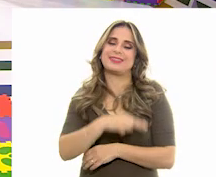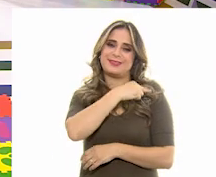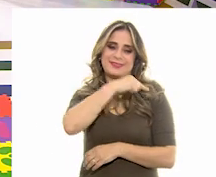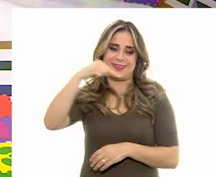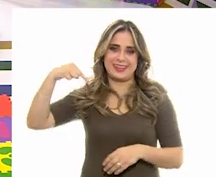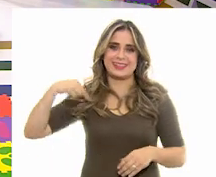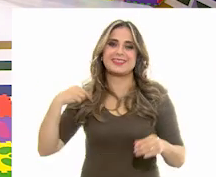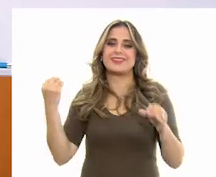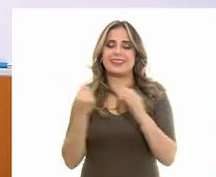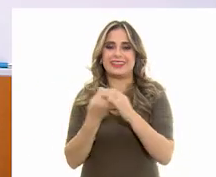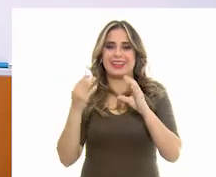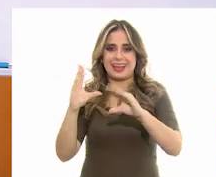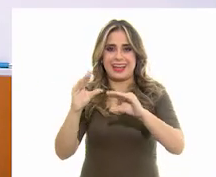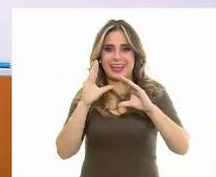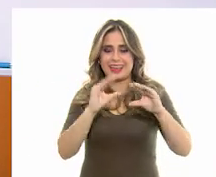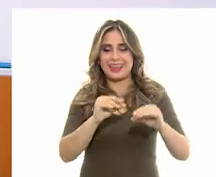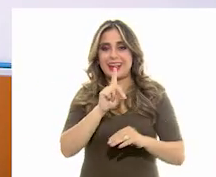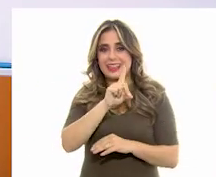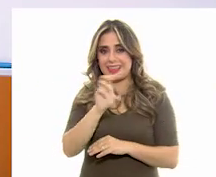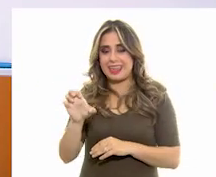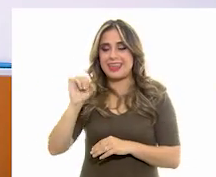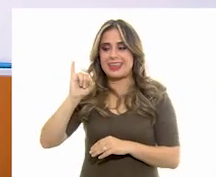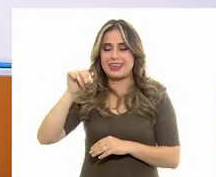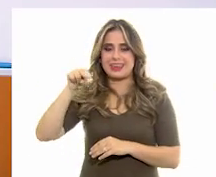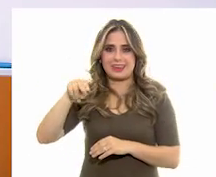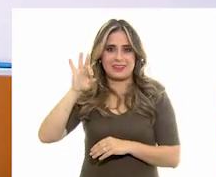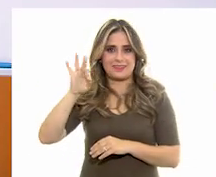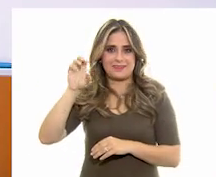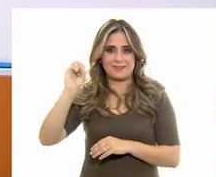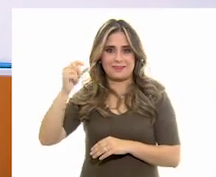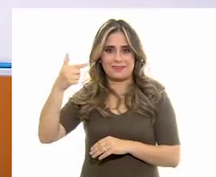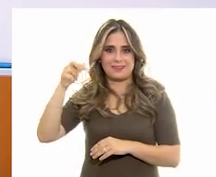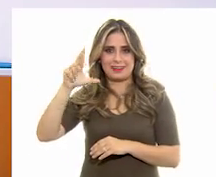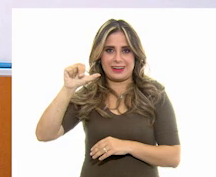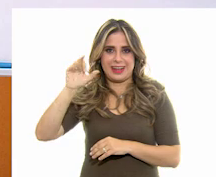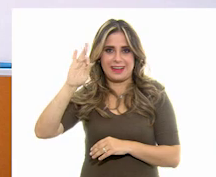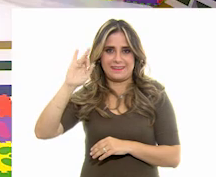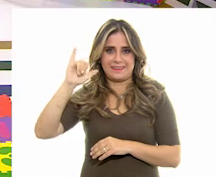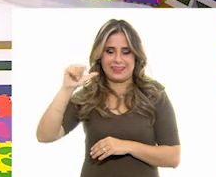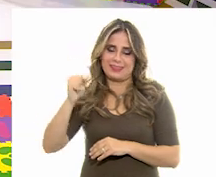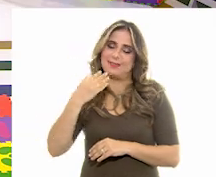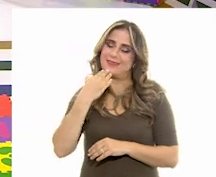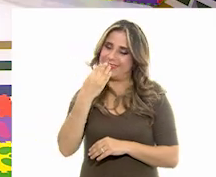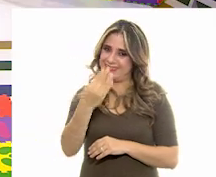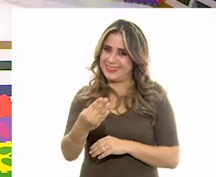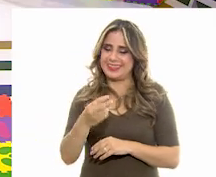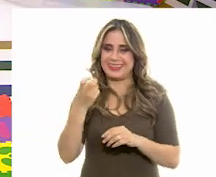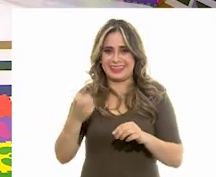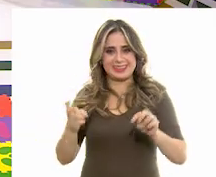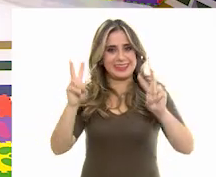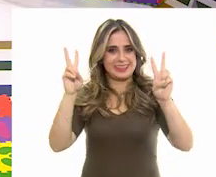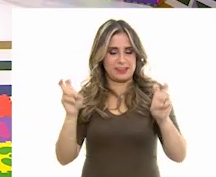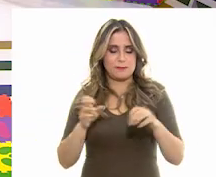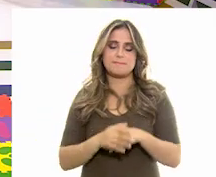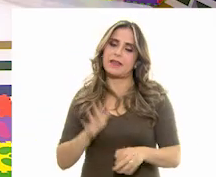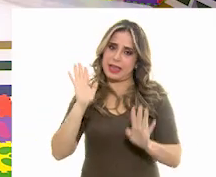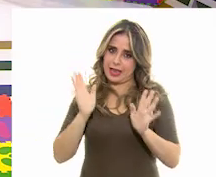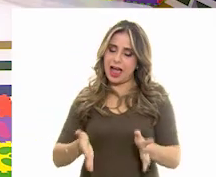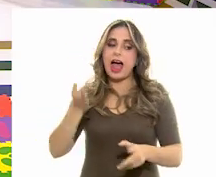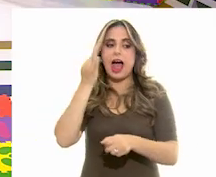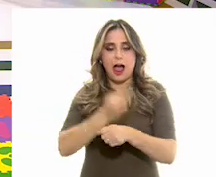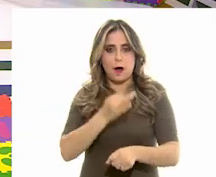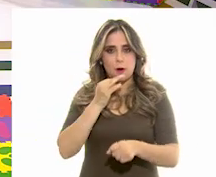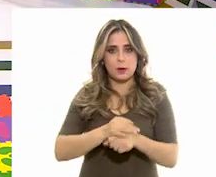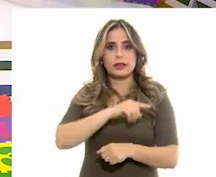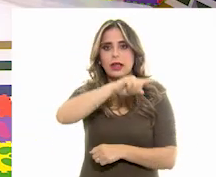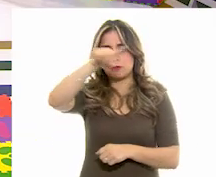Nuestro taller. Taller de infografías. Muy bien. Sí, y entonces... Vamos a ir pegando,